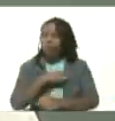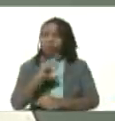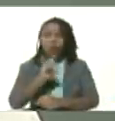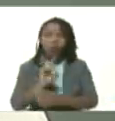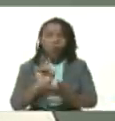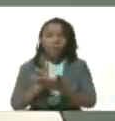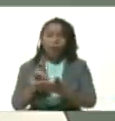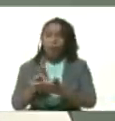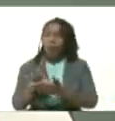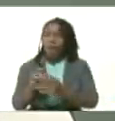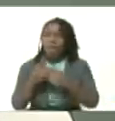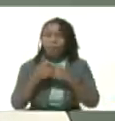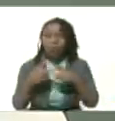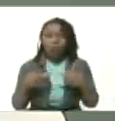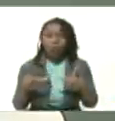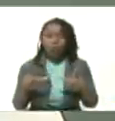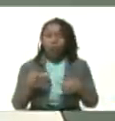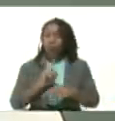despidos masivos.